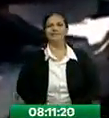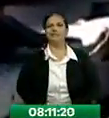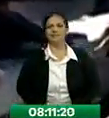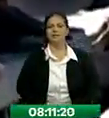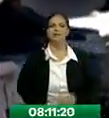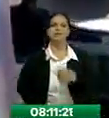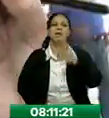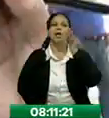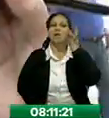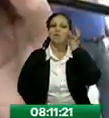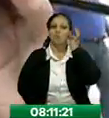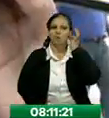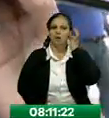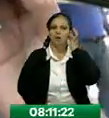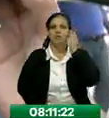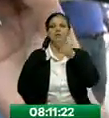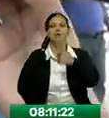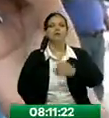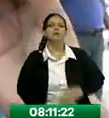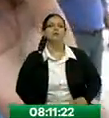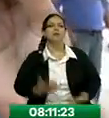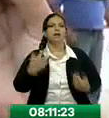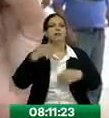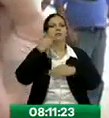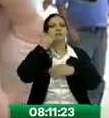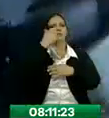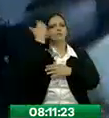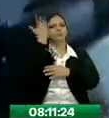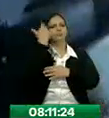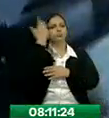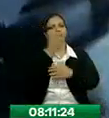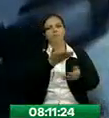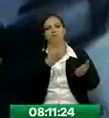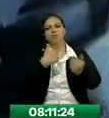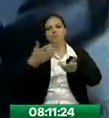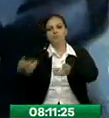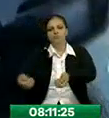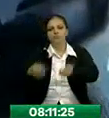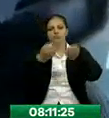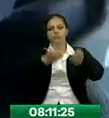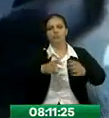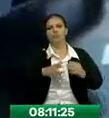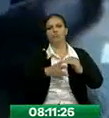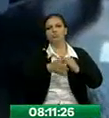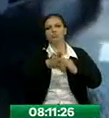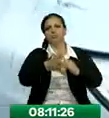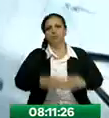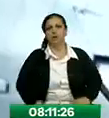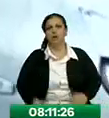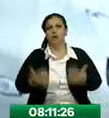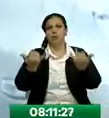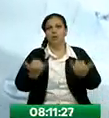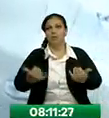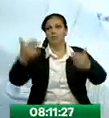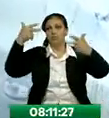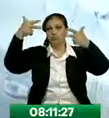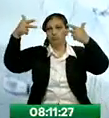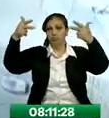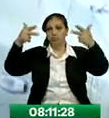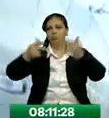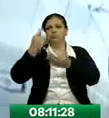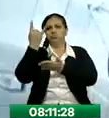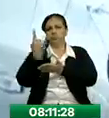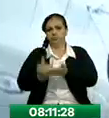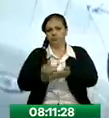se trasladaron a ambulancia, como les dije, hay conductores. Con las cámaras de seguridad que hay en la zona, esperan tener más